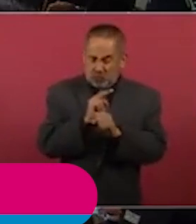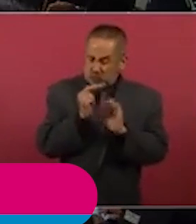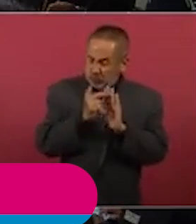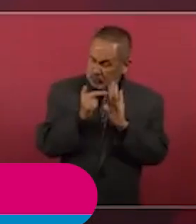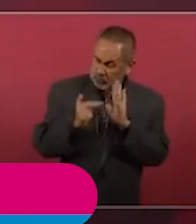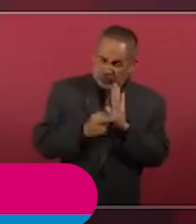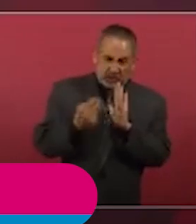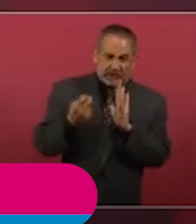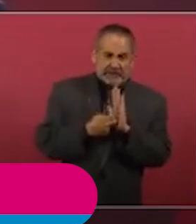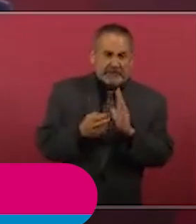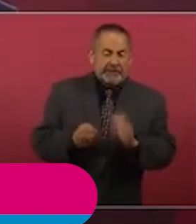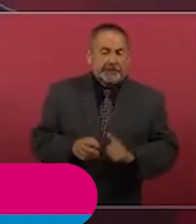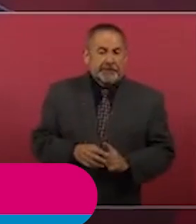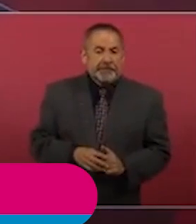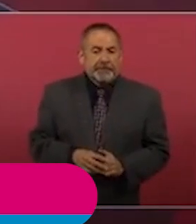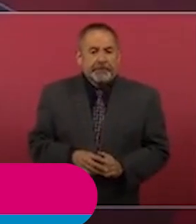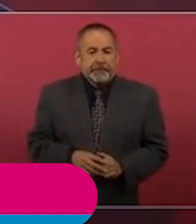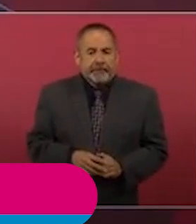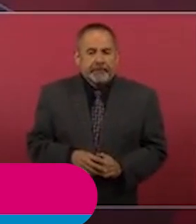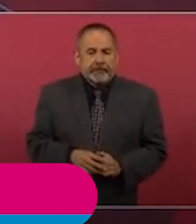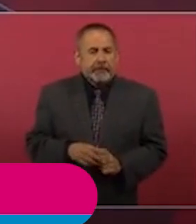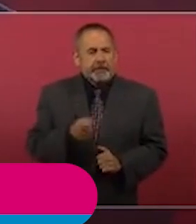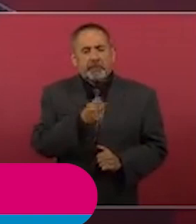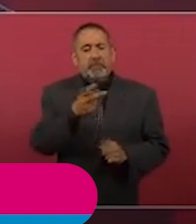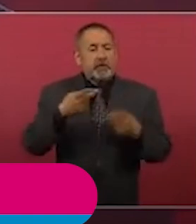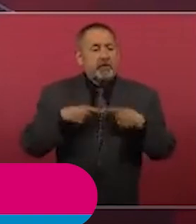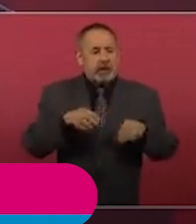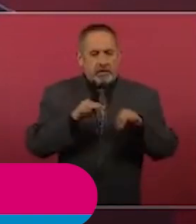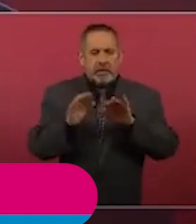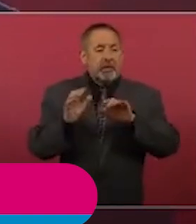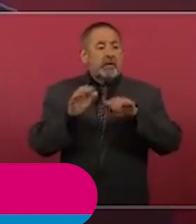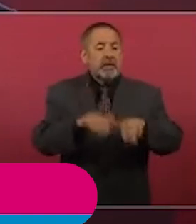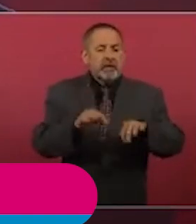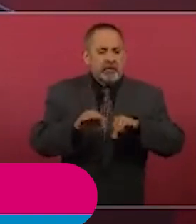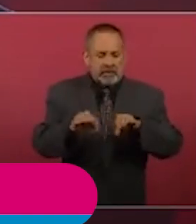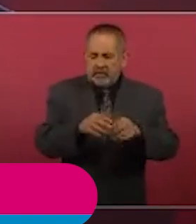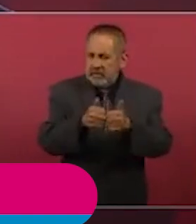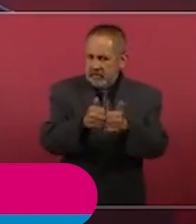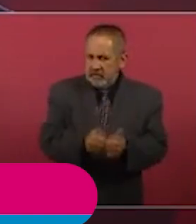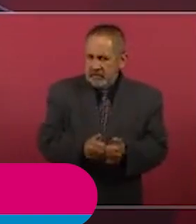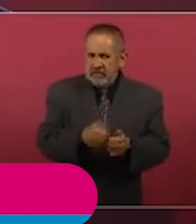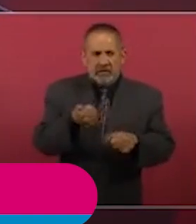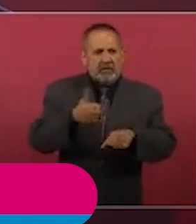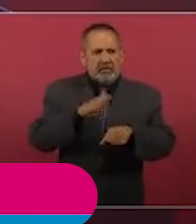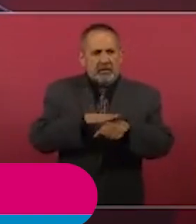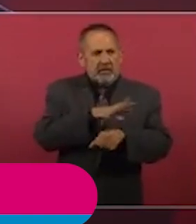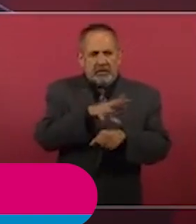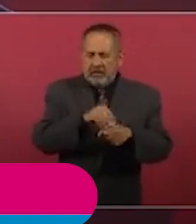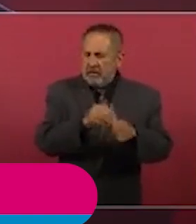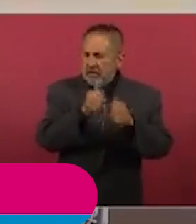Se quedaron todos los trabajadores, todo el personal administrativo,